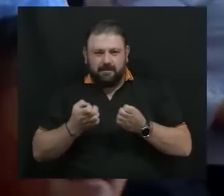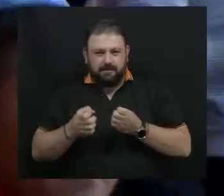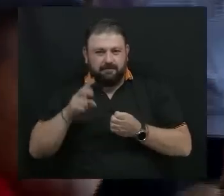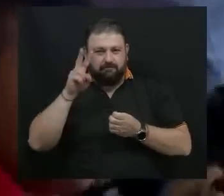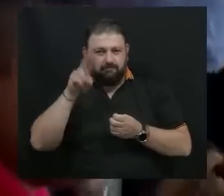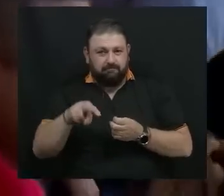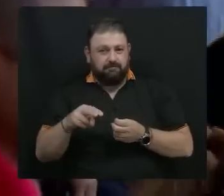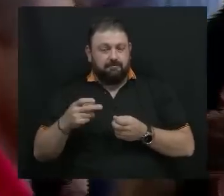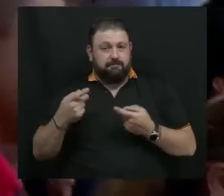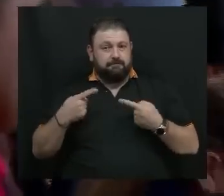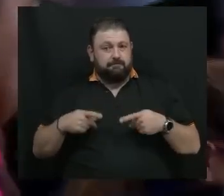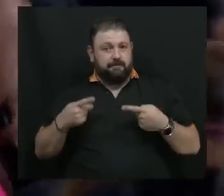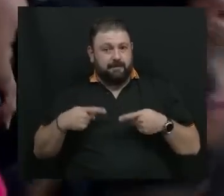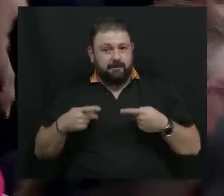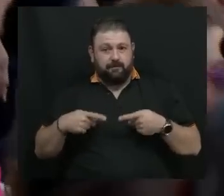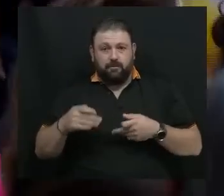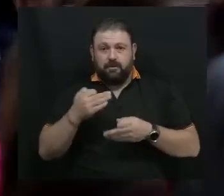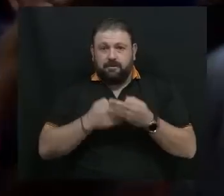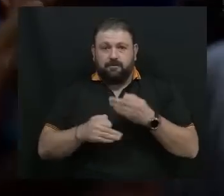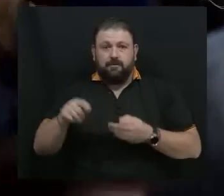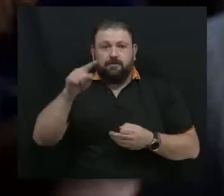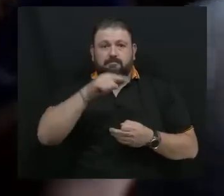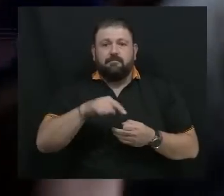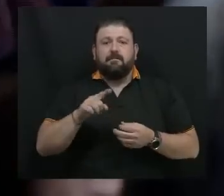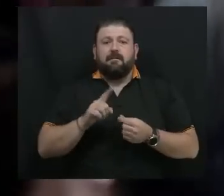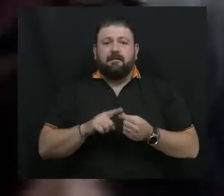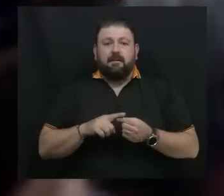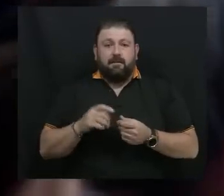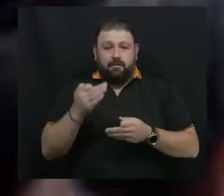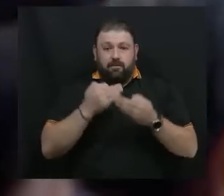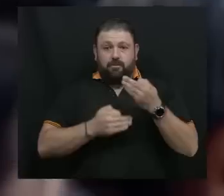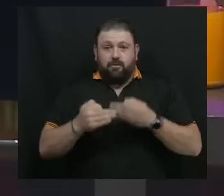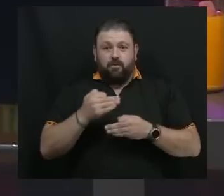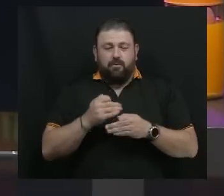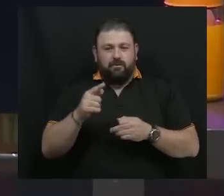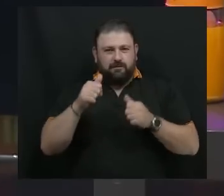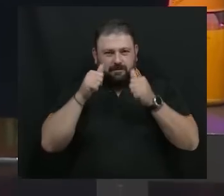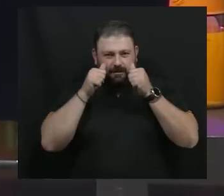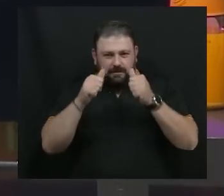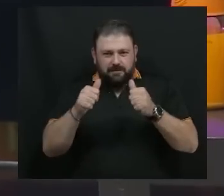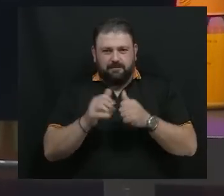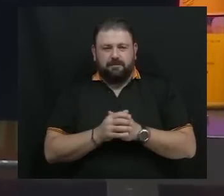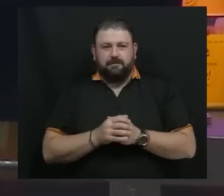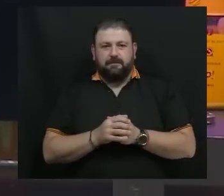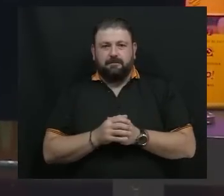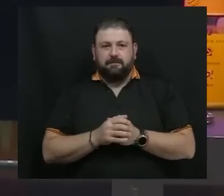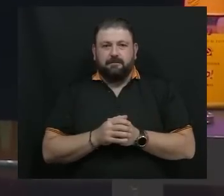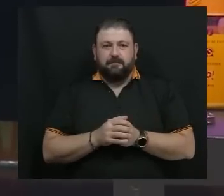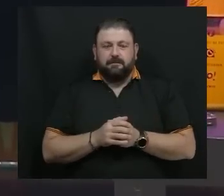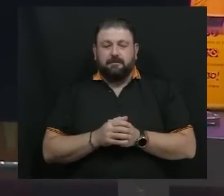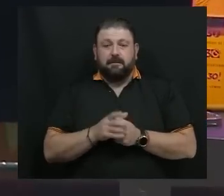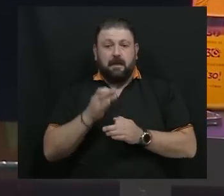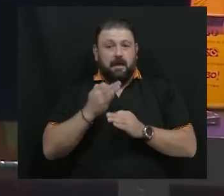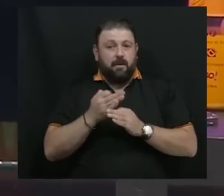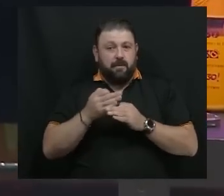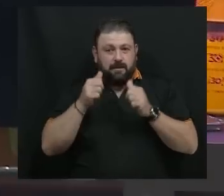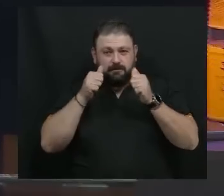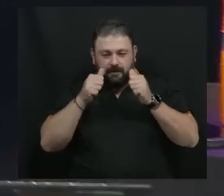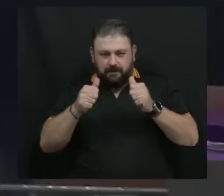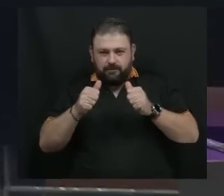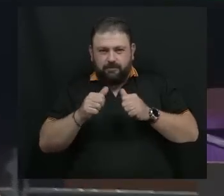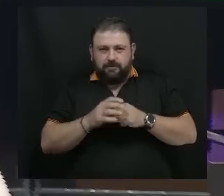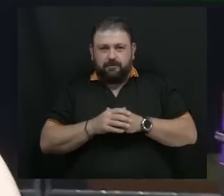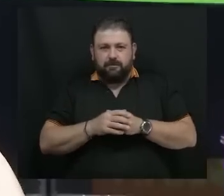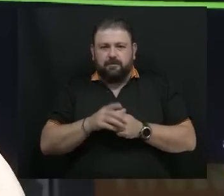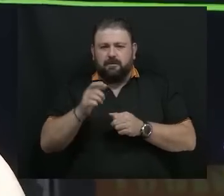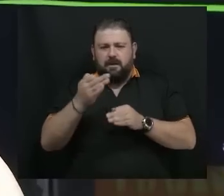personas que están calificando a Grecia y Turquía. Todos, presten mucha atención al ejercicio. Presten atención. Van a